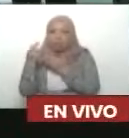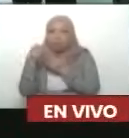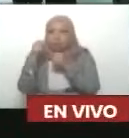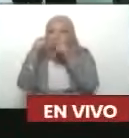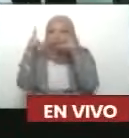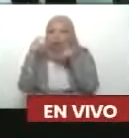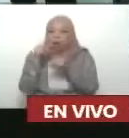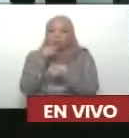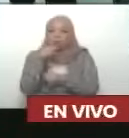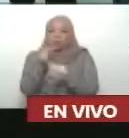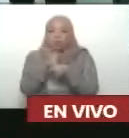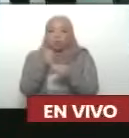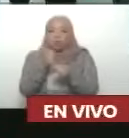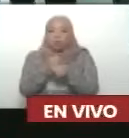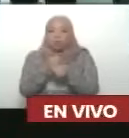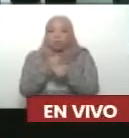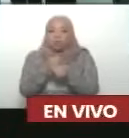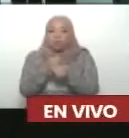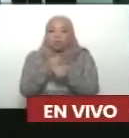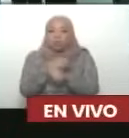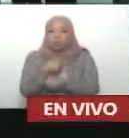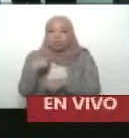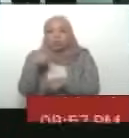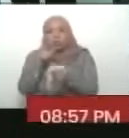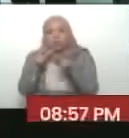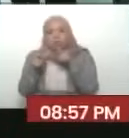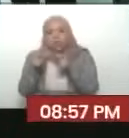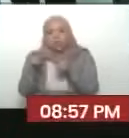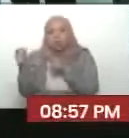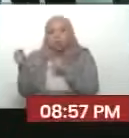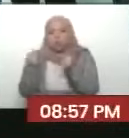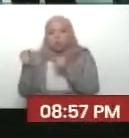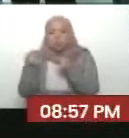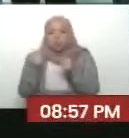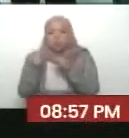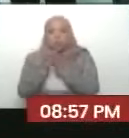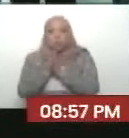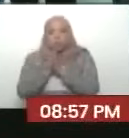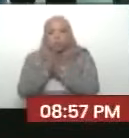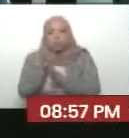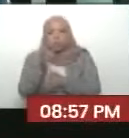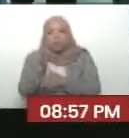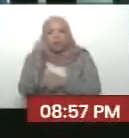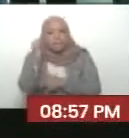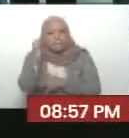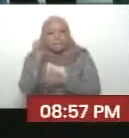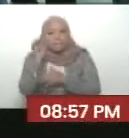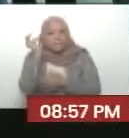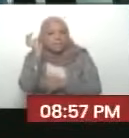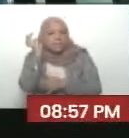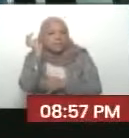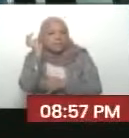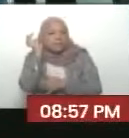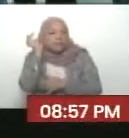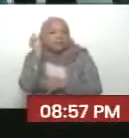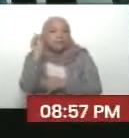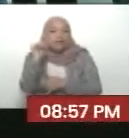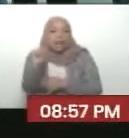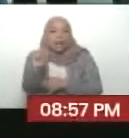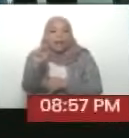también. Pero yo le quiero preguntar conversadito. Andrea, Salvador,